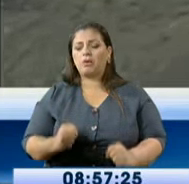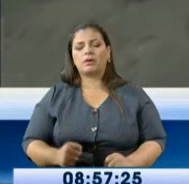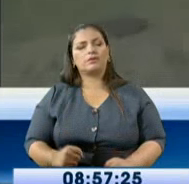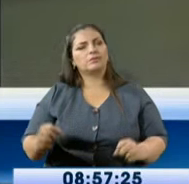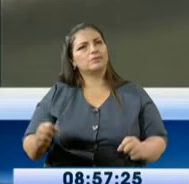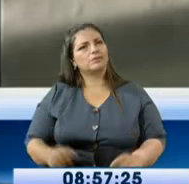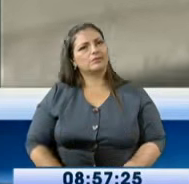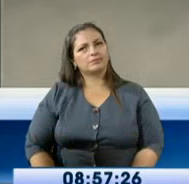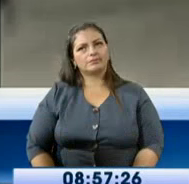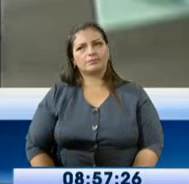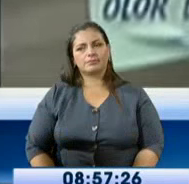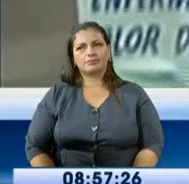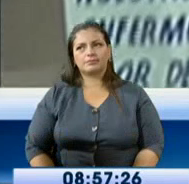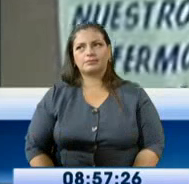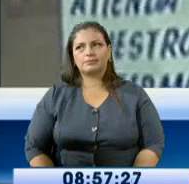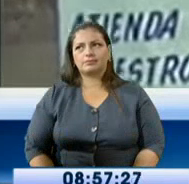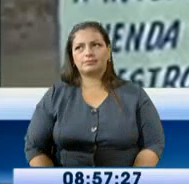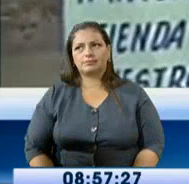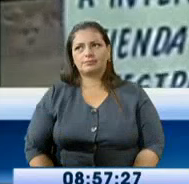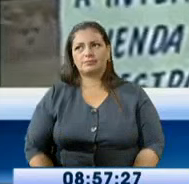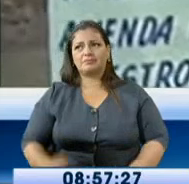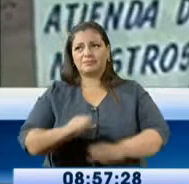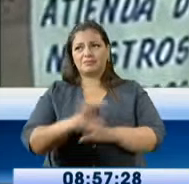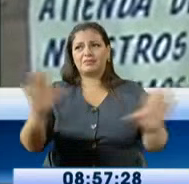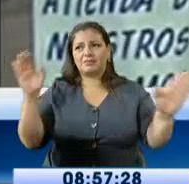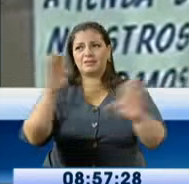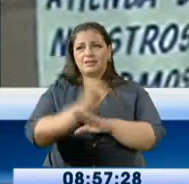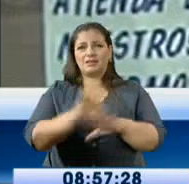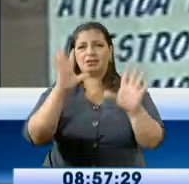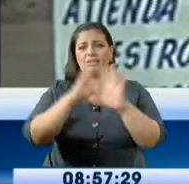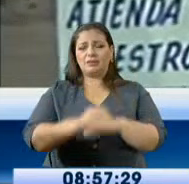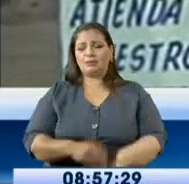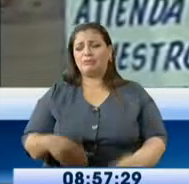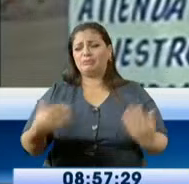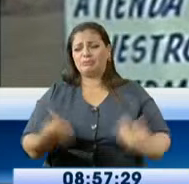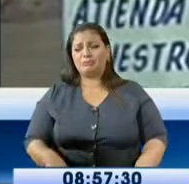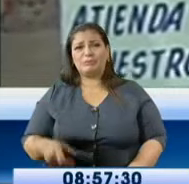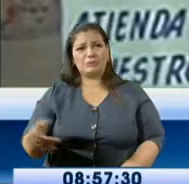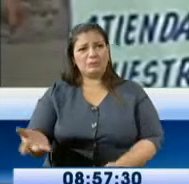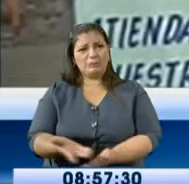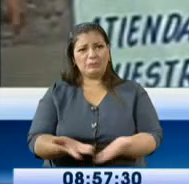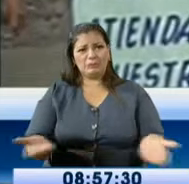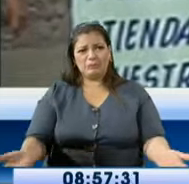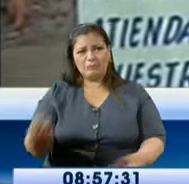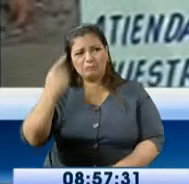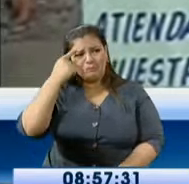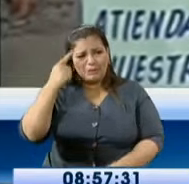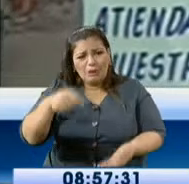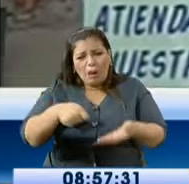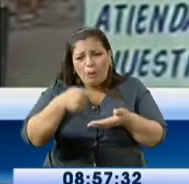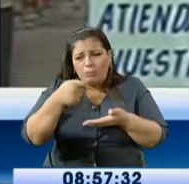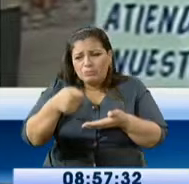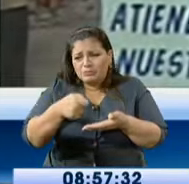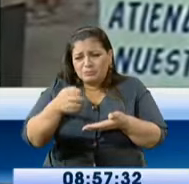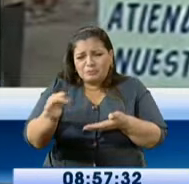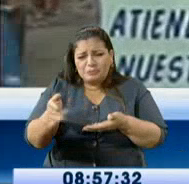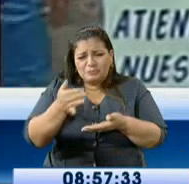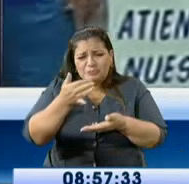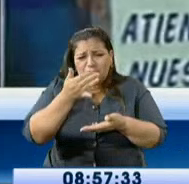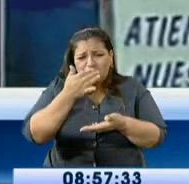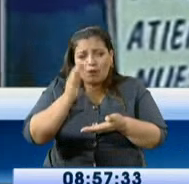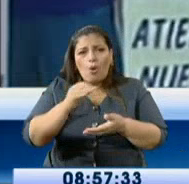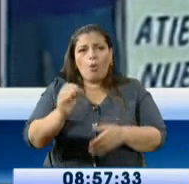insoportable. Es mañana, tarde y noche, y yo me imagino cómo ha de ser desayunar, almorzar, merendar, tomarse un vaso de agua